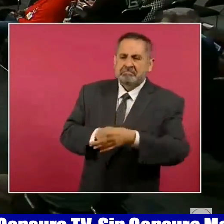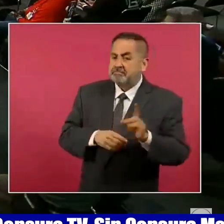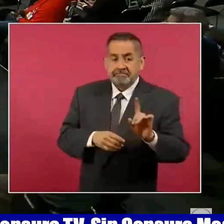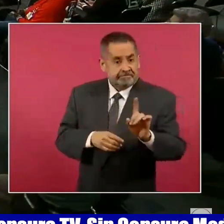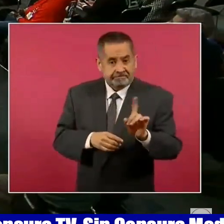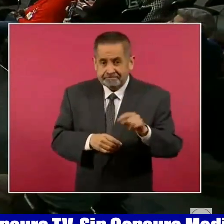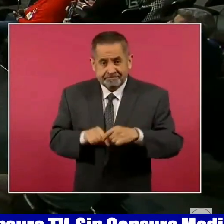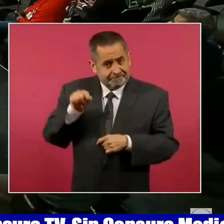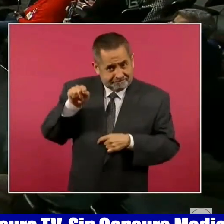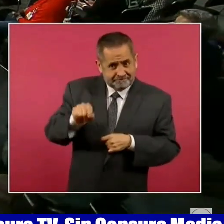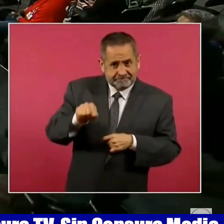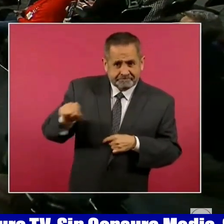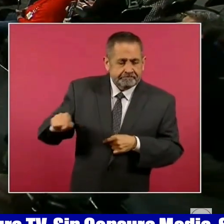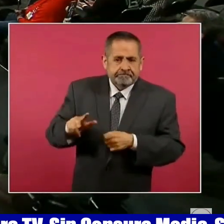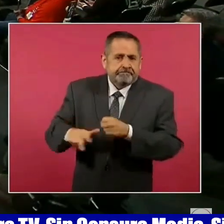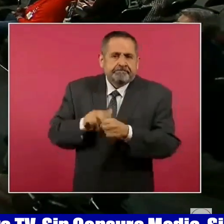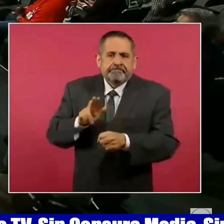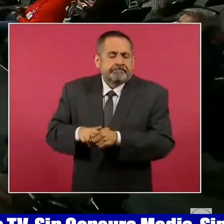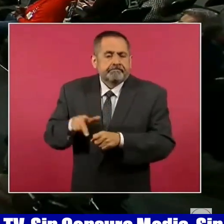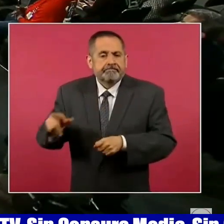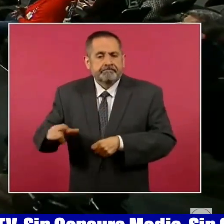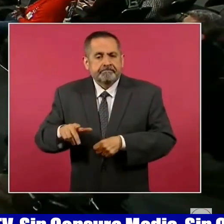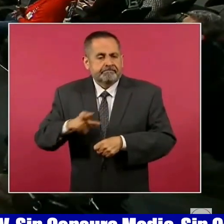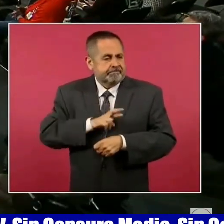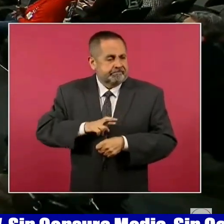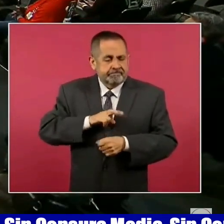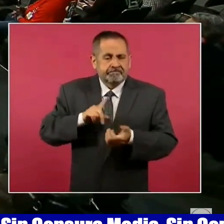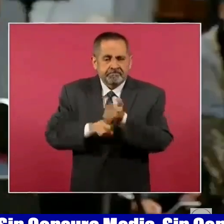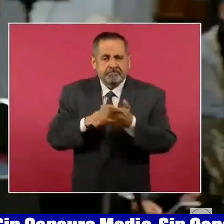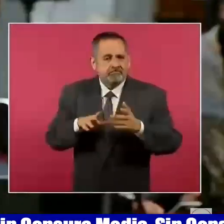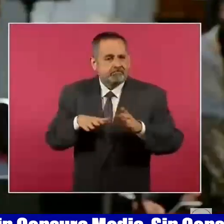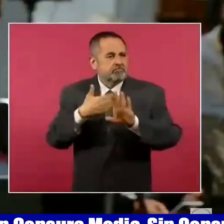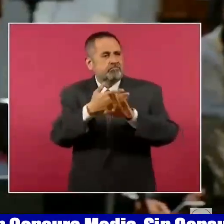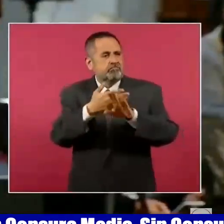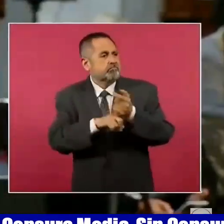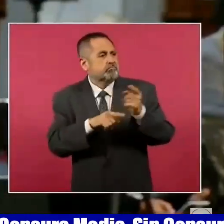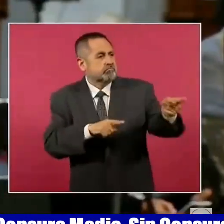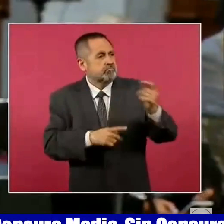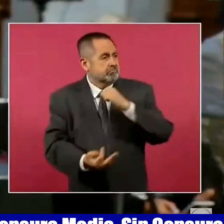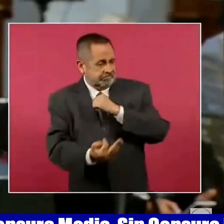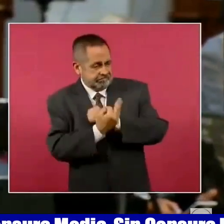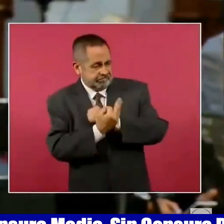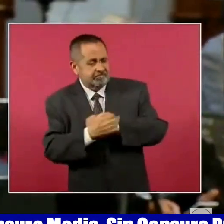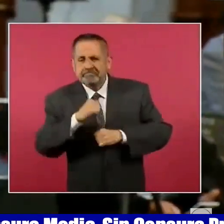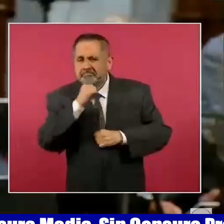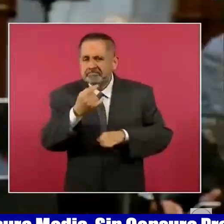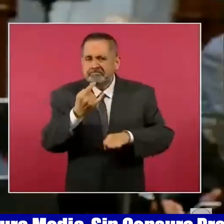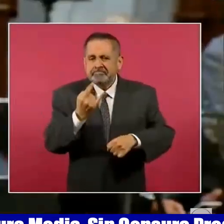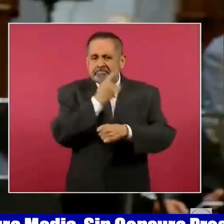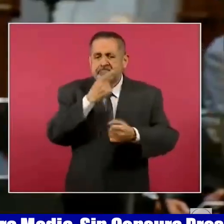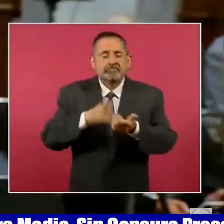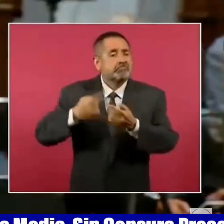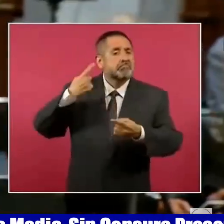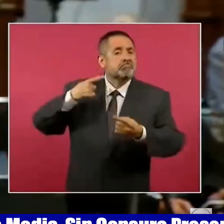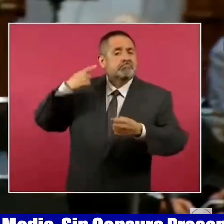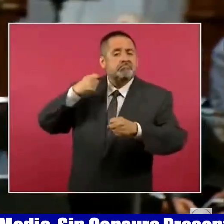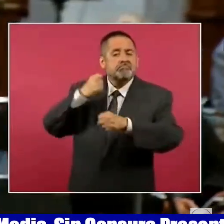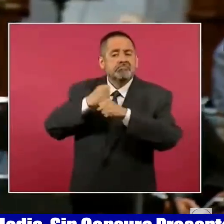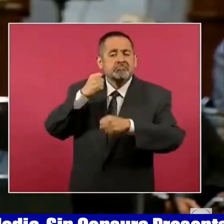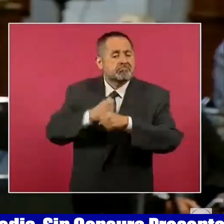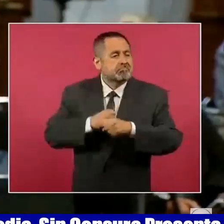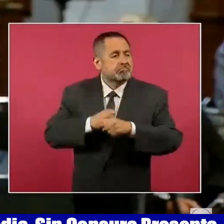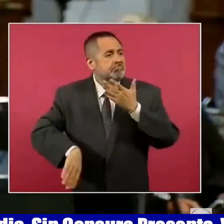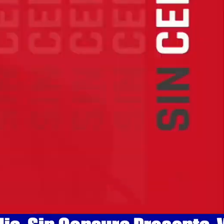Jalisco, Enrique Alfaro, en contra de los periodistas en ese estado. Dice que Alfaro amenaza, amedrenta y